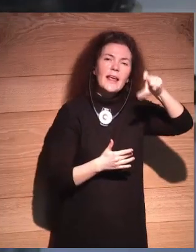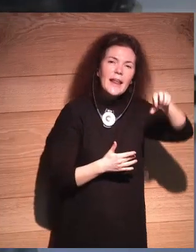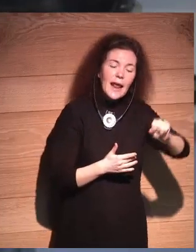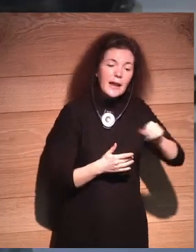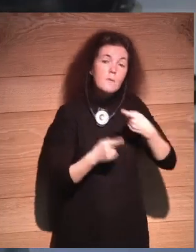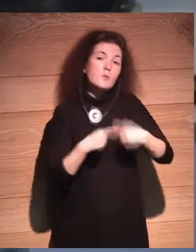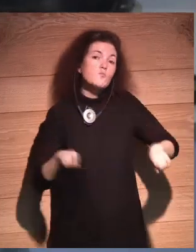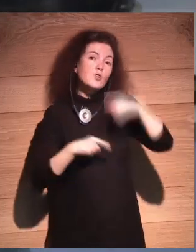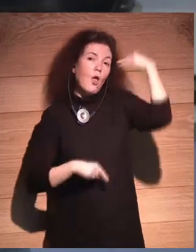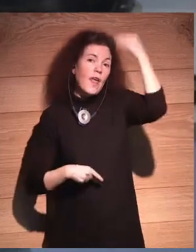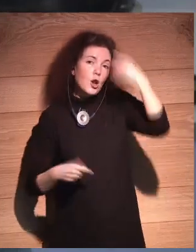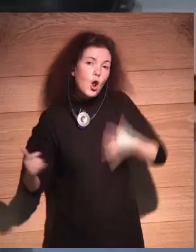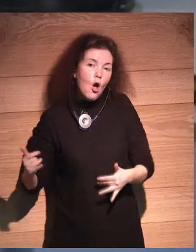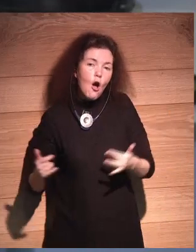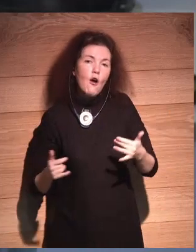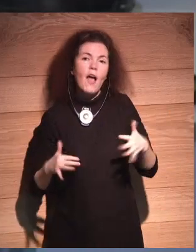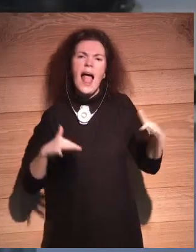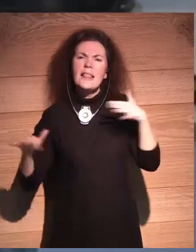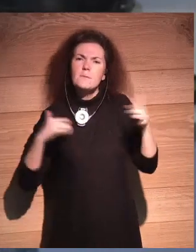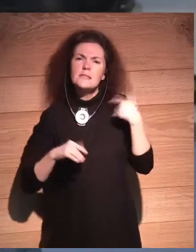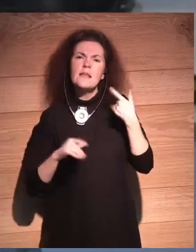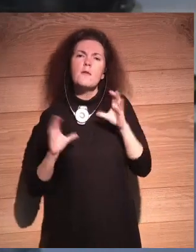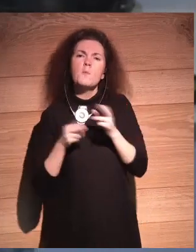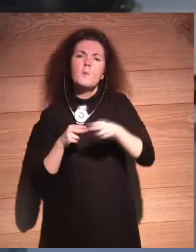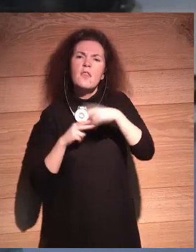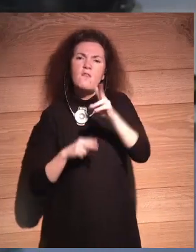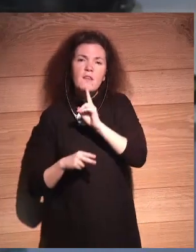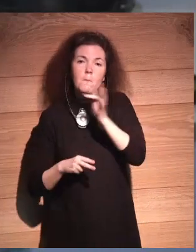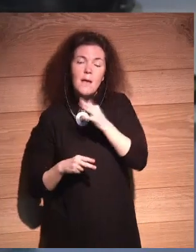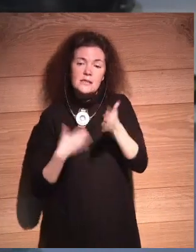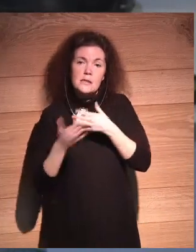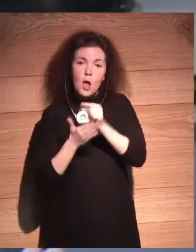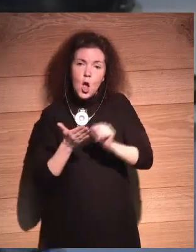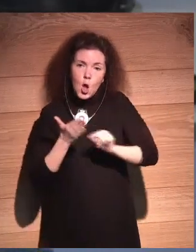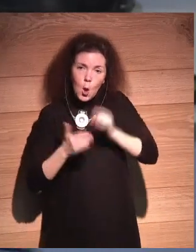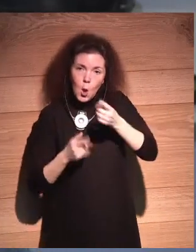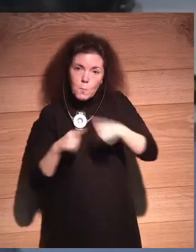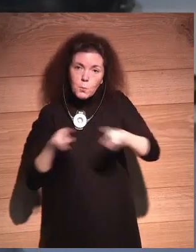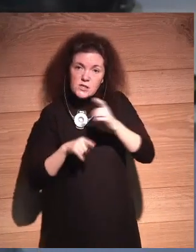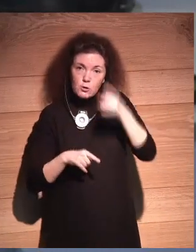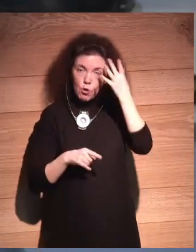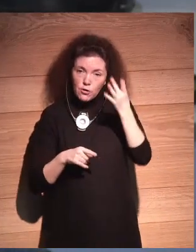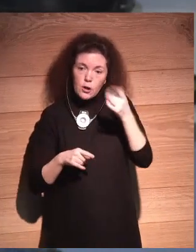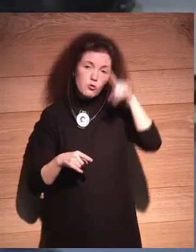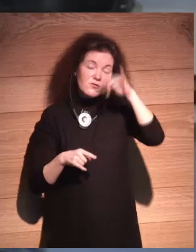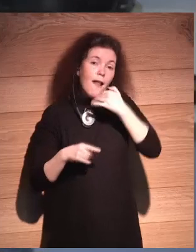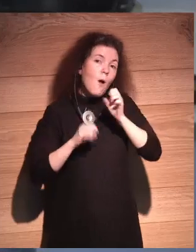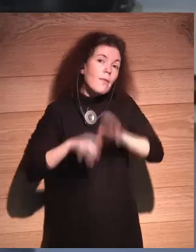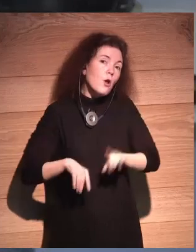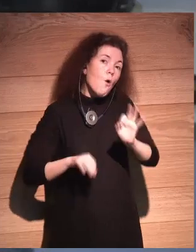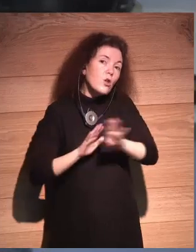ser músico de rock, activista del Partido Verde y compositor. Y no sé si alguna de estas facetas las ha abandonado,